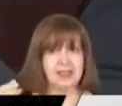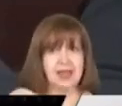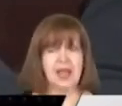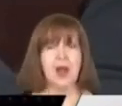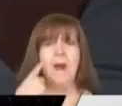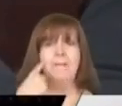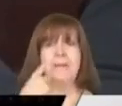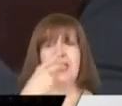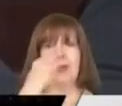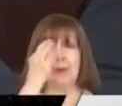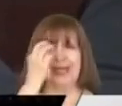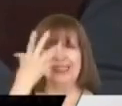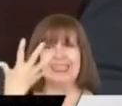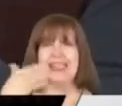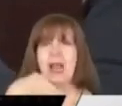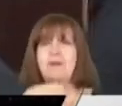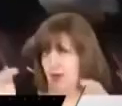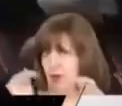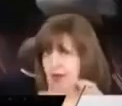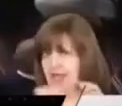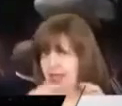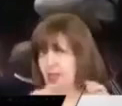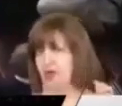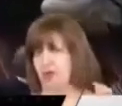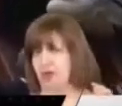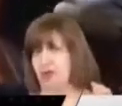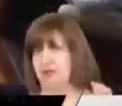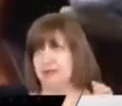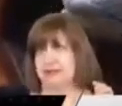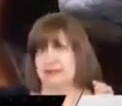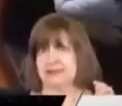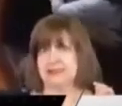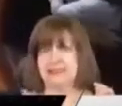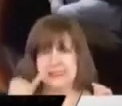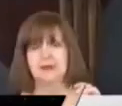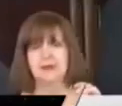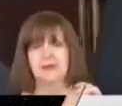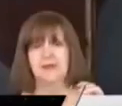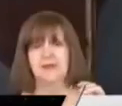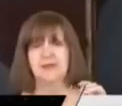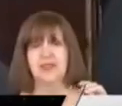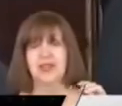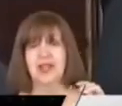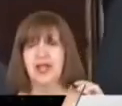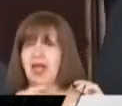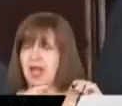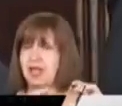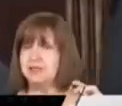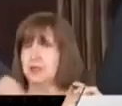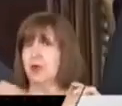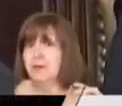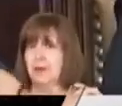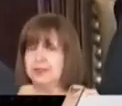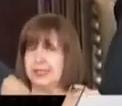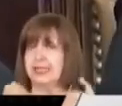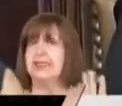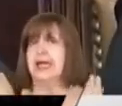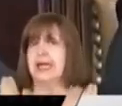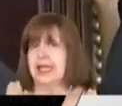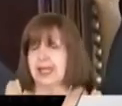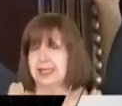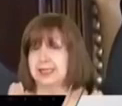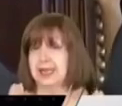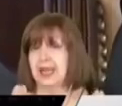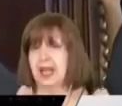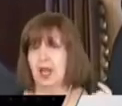1023 millones de dó que pertenecen a Mendoza ha sido clave es importante que el